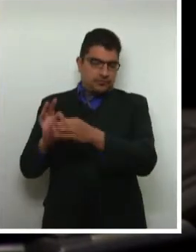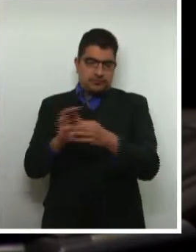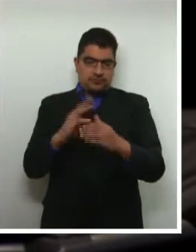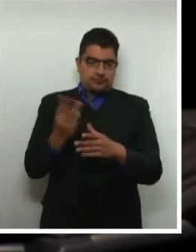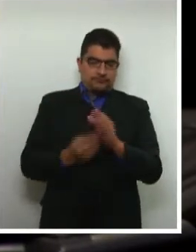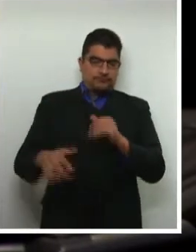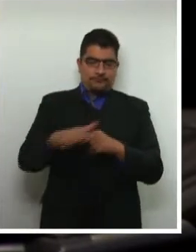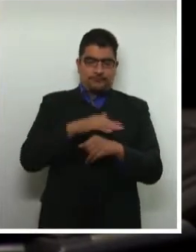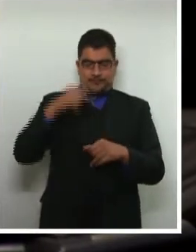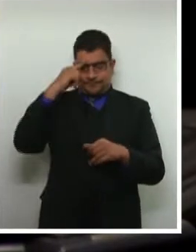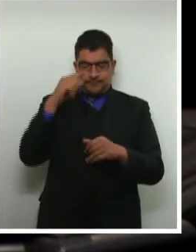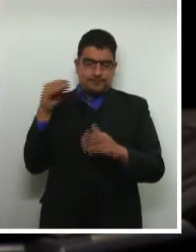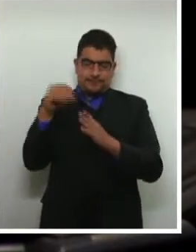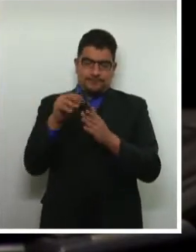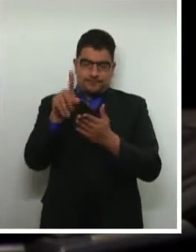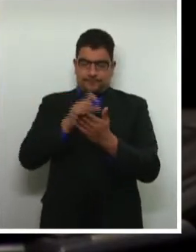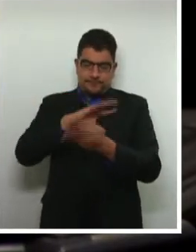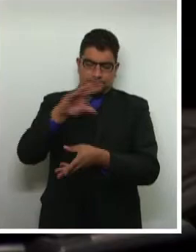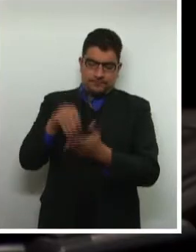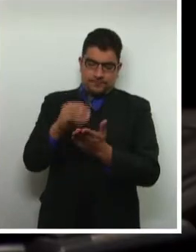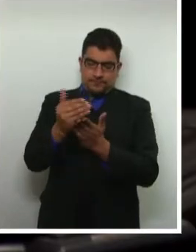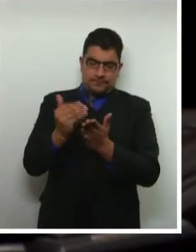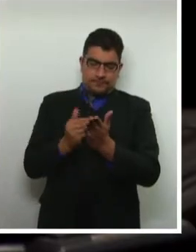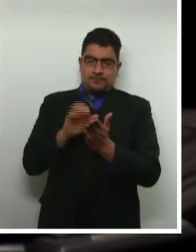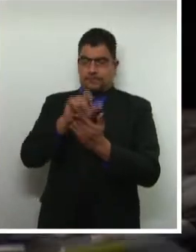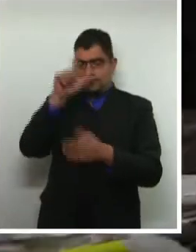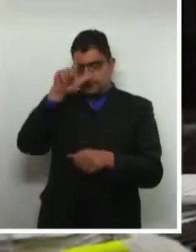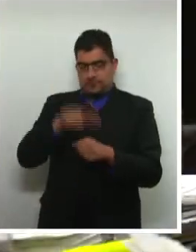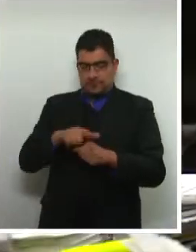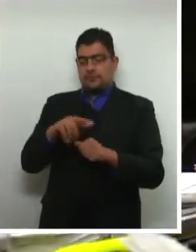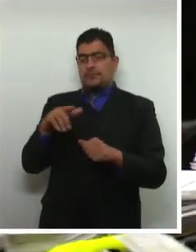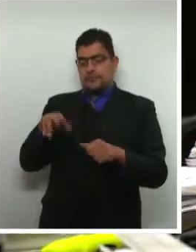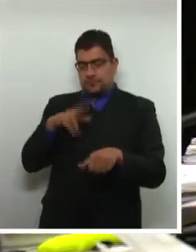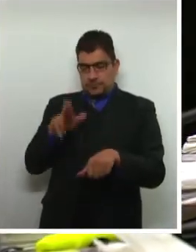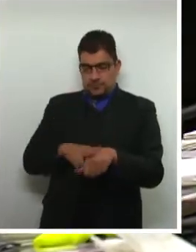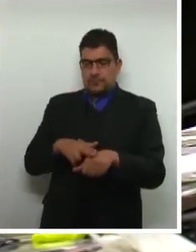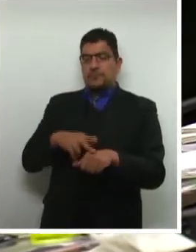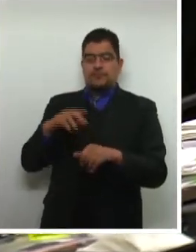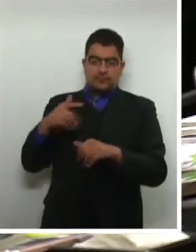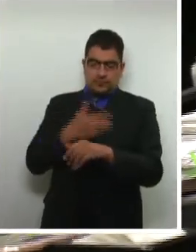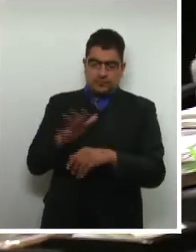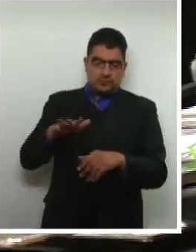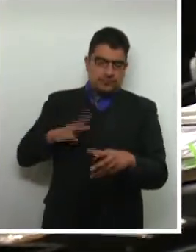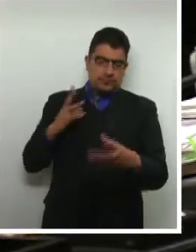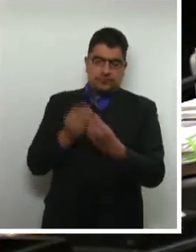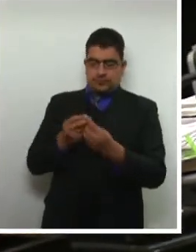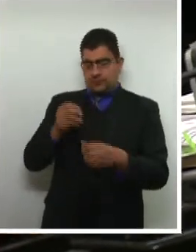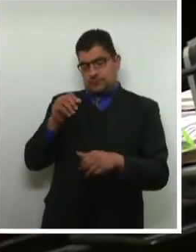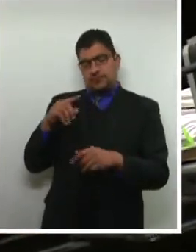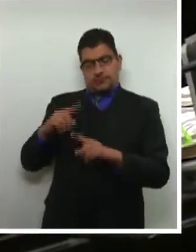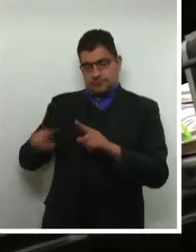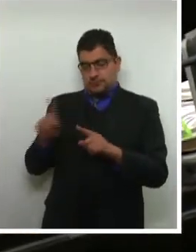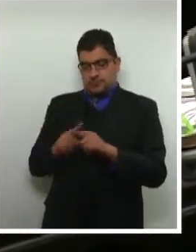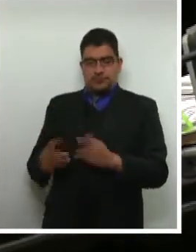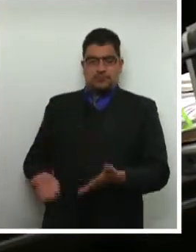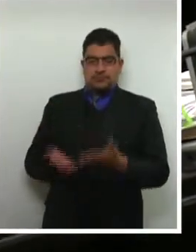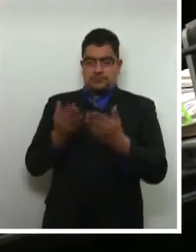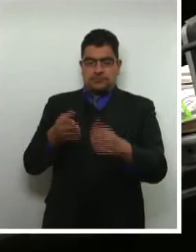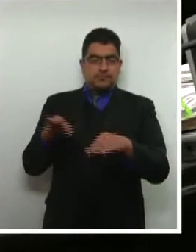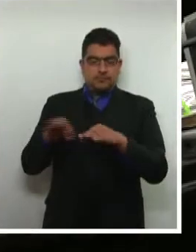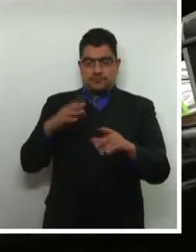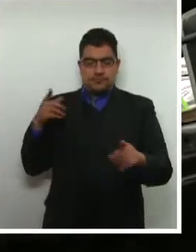de catalogación y registro de patrimonio cultural, natural y rural, así como para la adopción de medidas destinadas